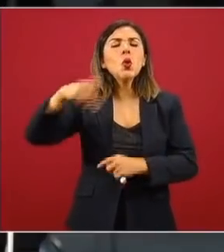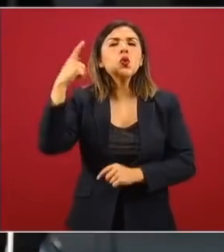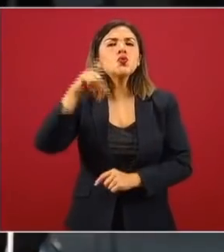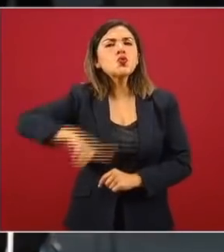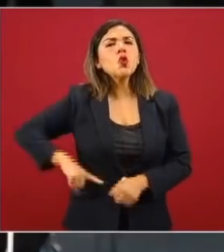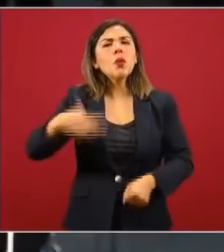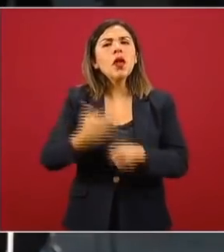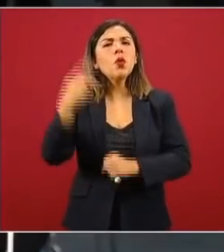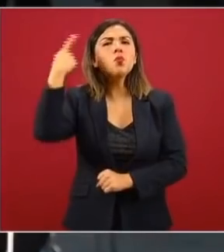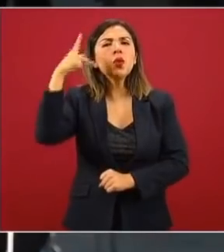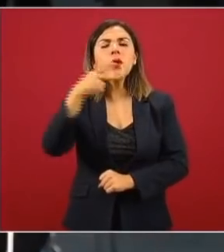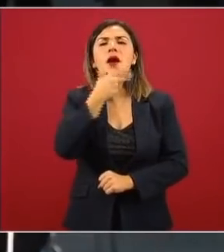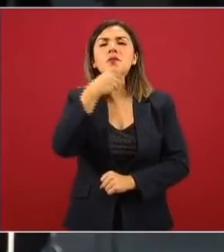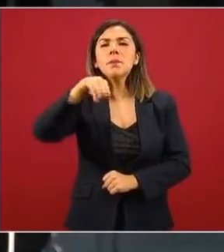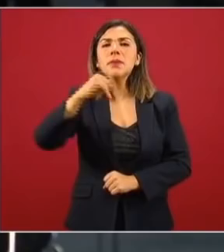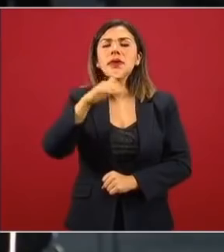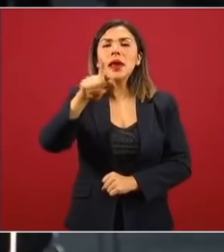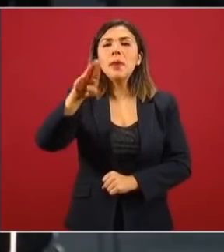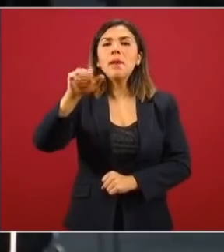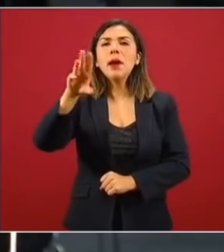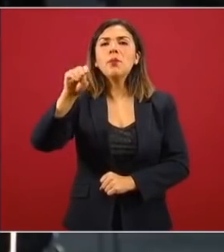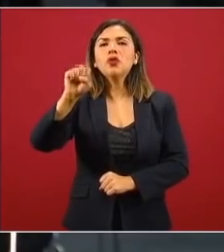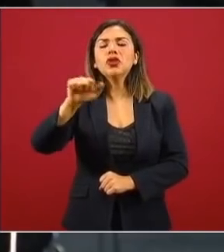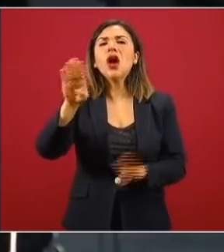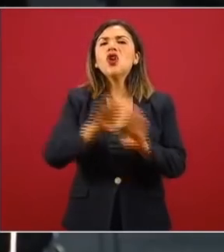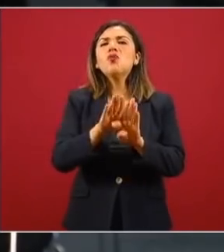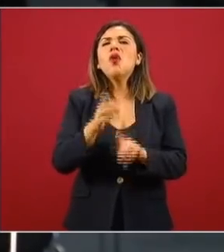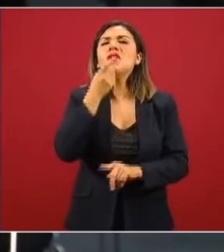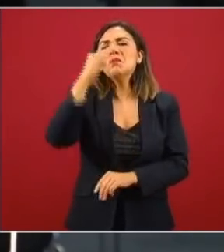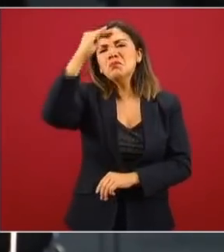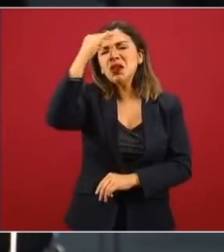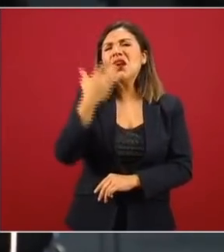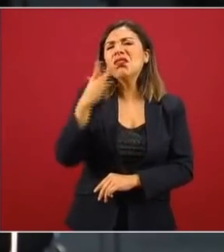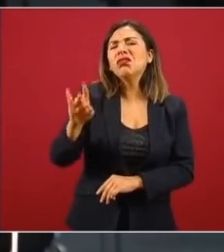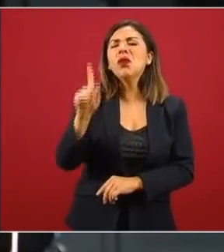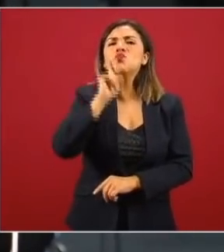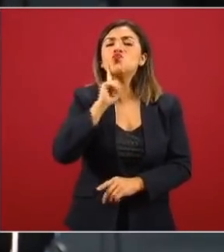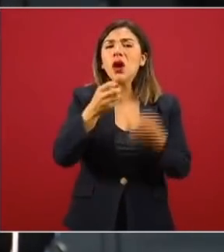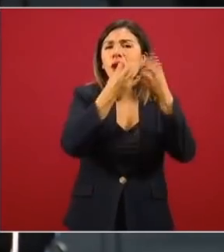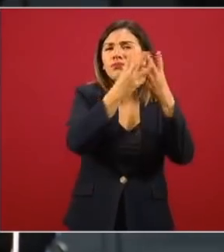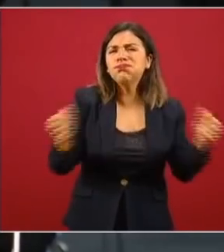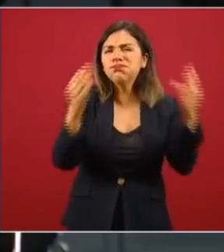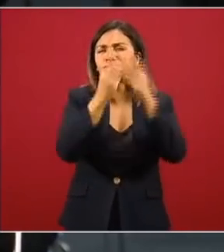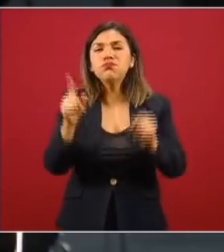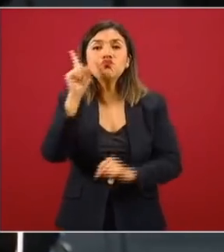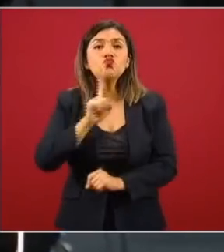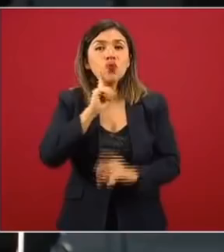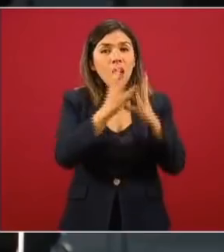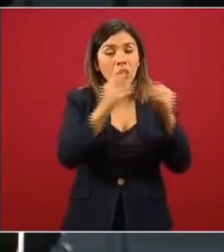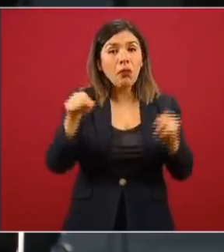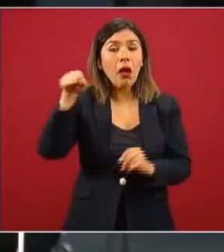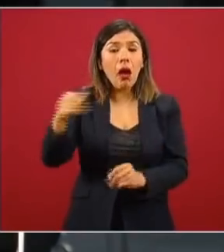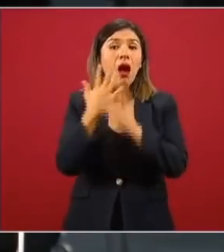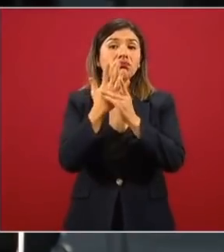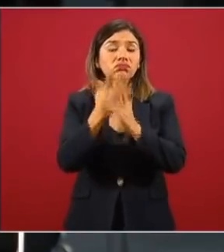Miguel Barbosa, en torno a pues desestimar las desapariciones principalmente de mujeres. Lo que él denuncia, bueno, más bien lo que él